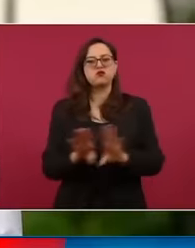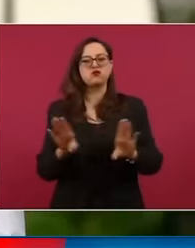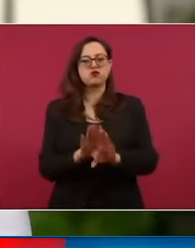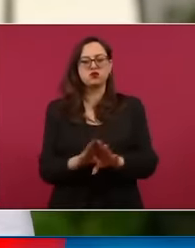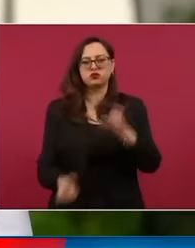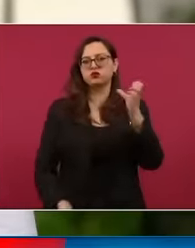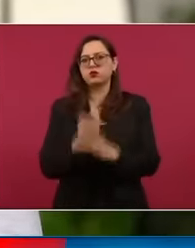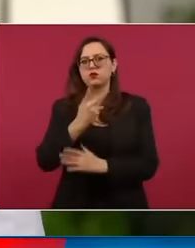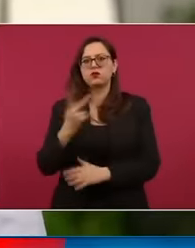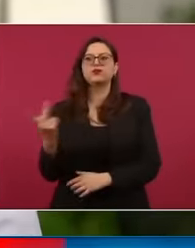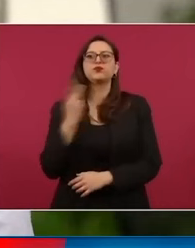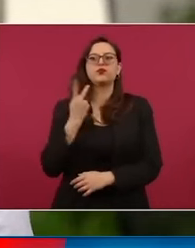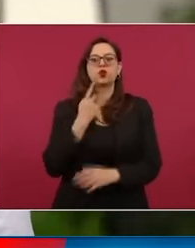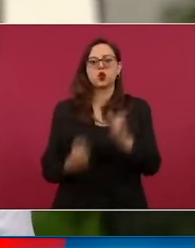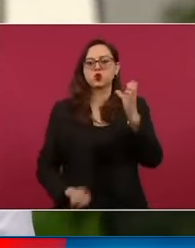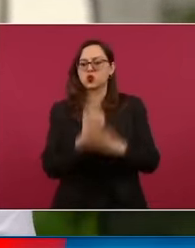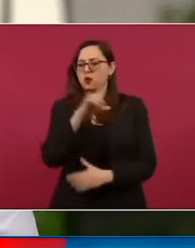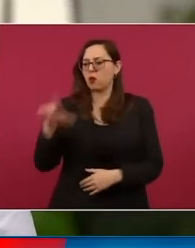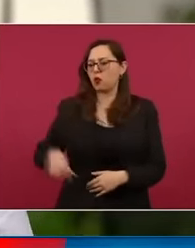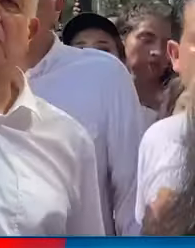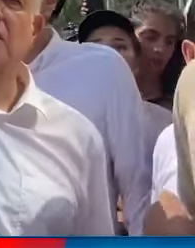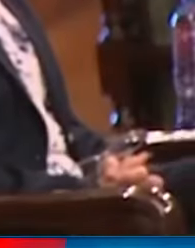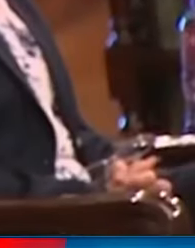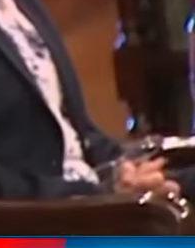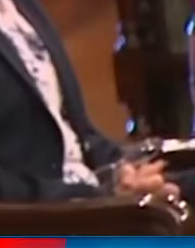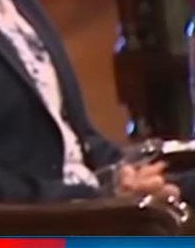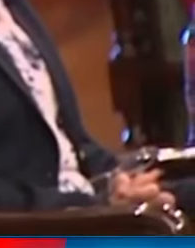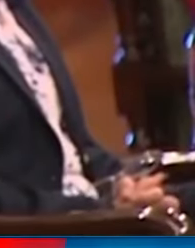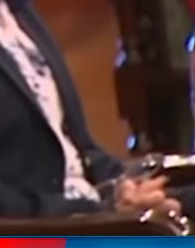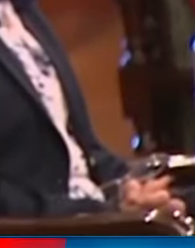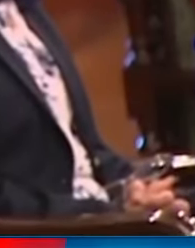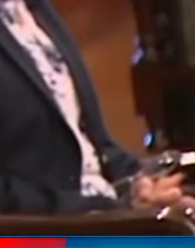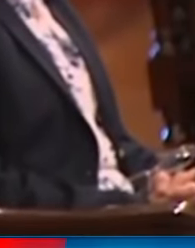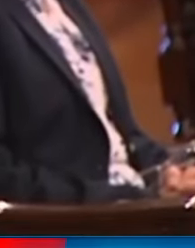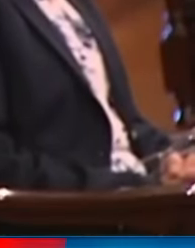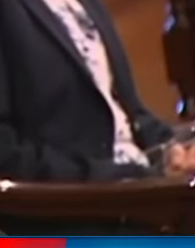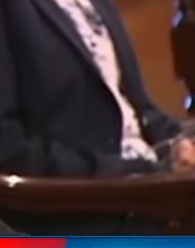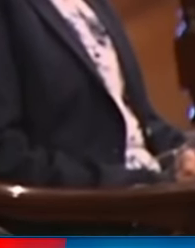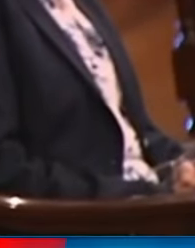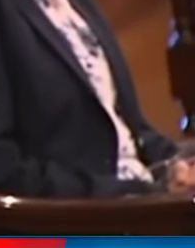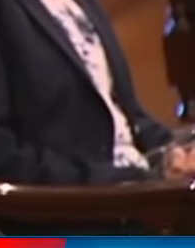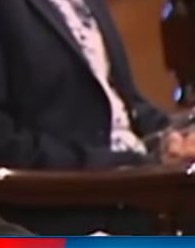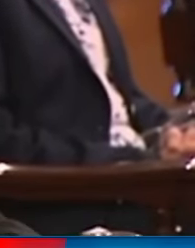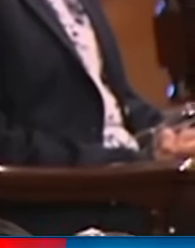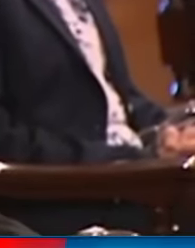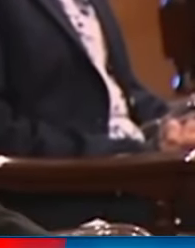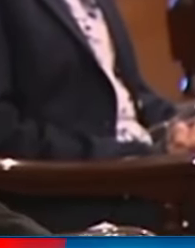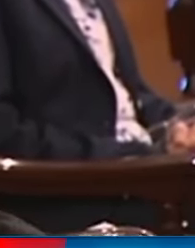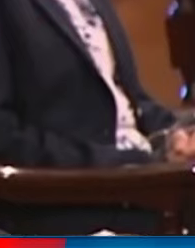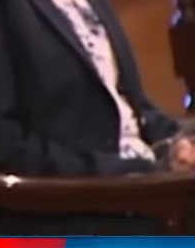deja de ser presidente este sexenio que lo consideran el peor sexenio el peor presidente desde